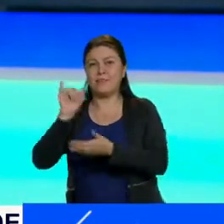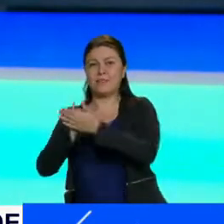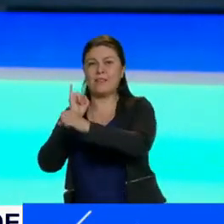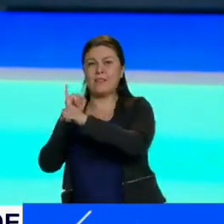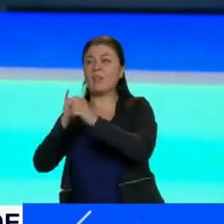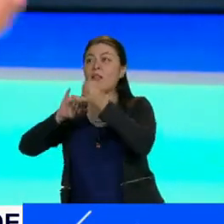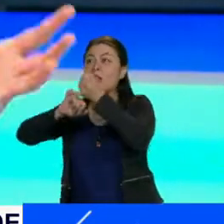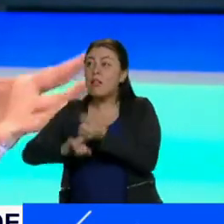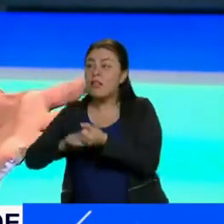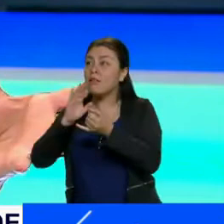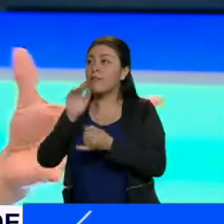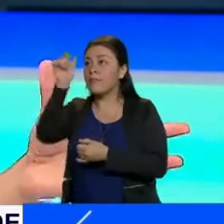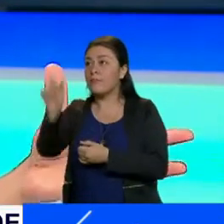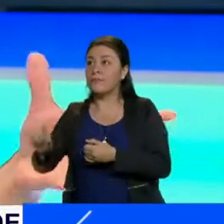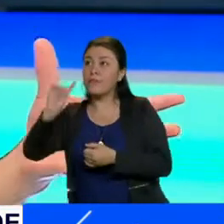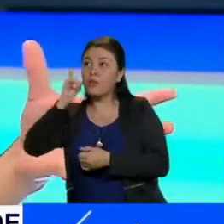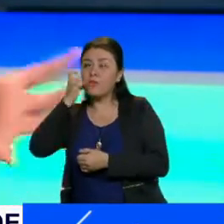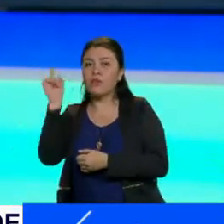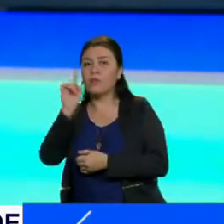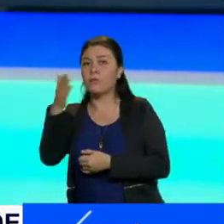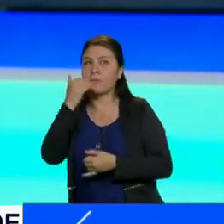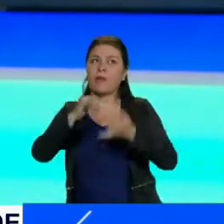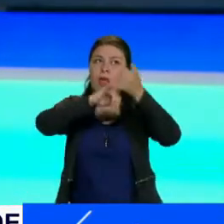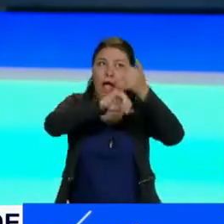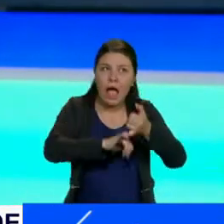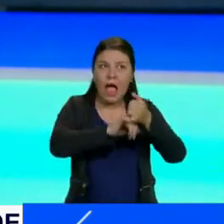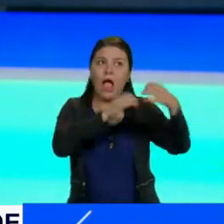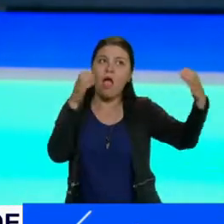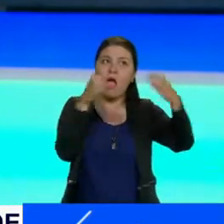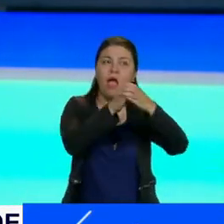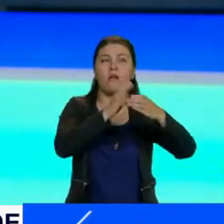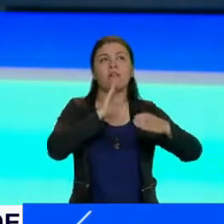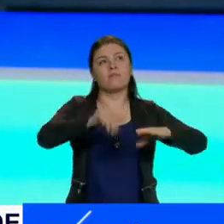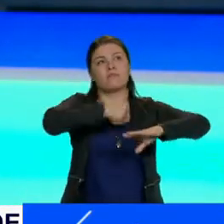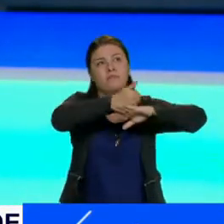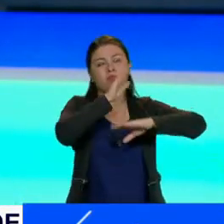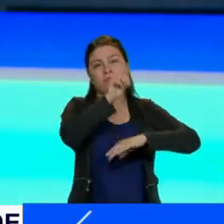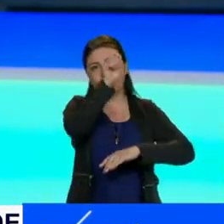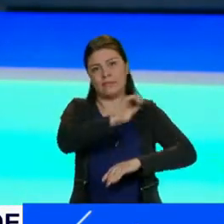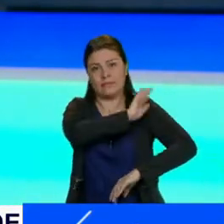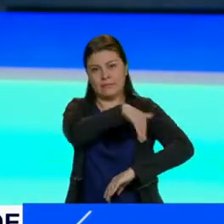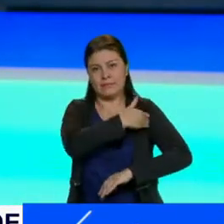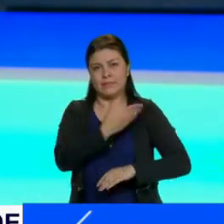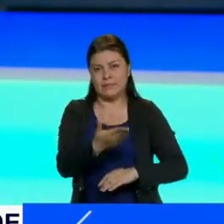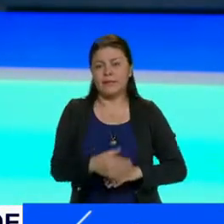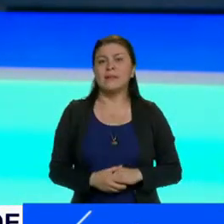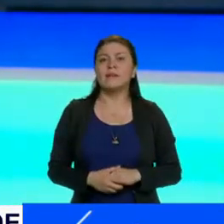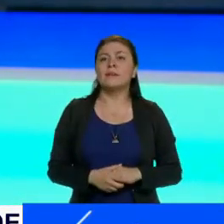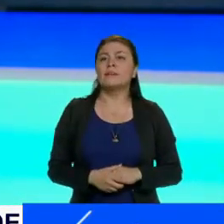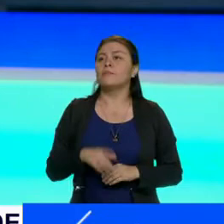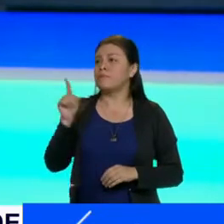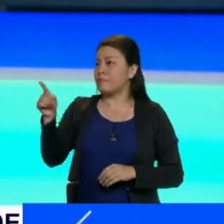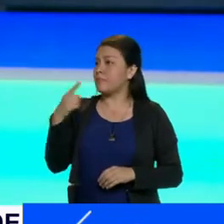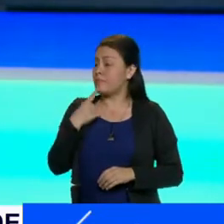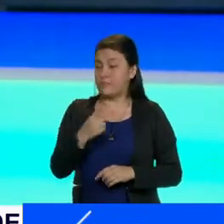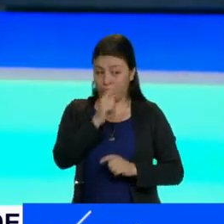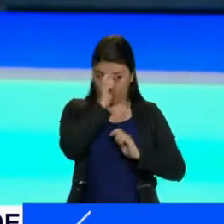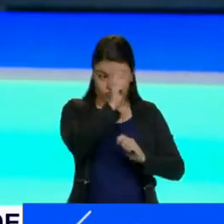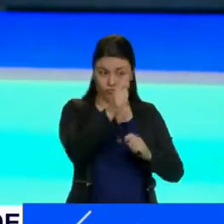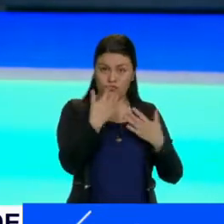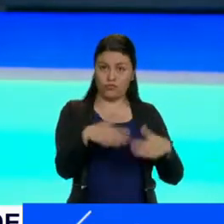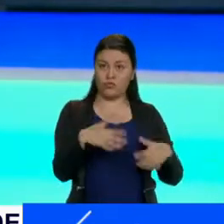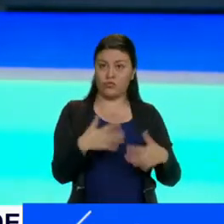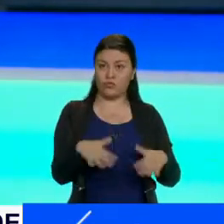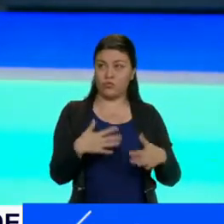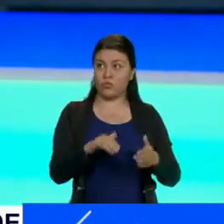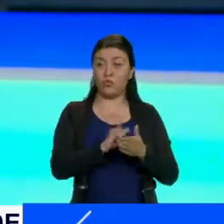un gobernador, sino que dependan de quien esté al frente del ministerio. Cuando usted dice que admira la descentralización, ¿quiere decir que